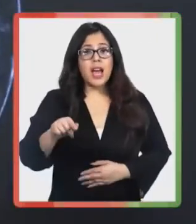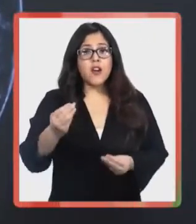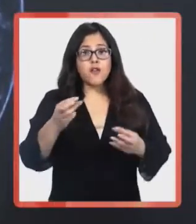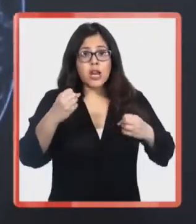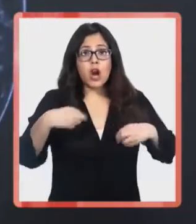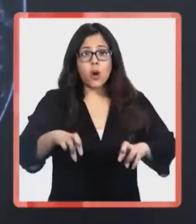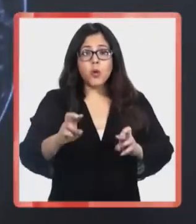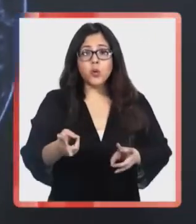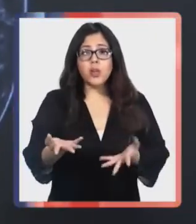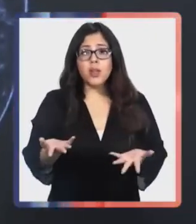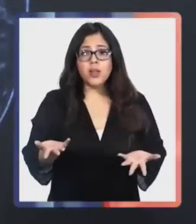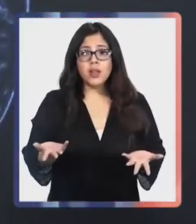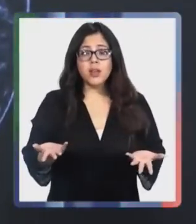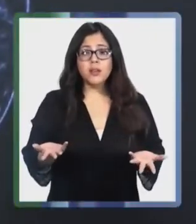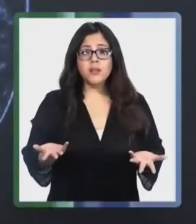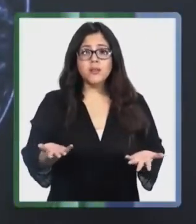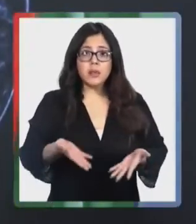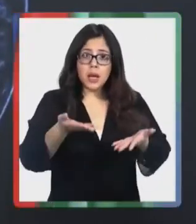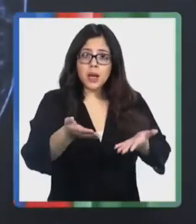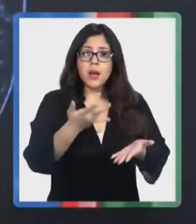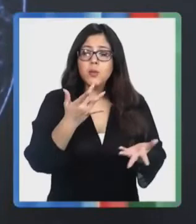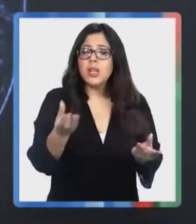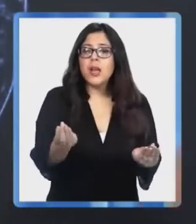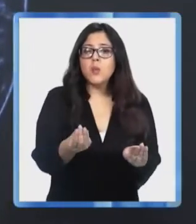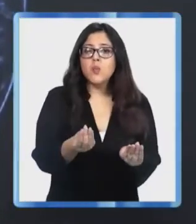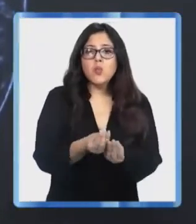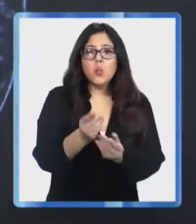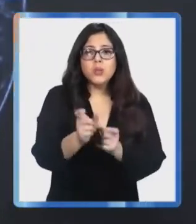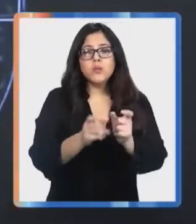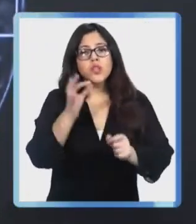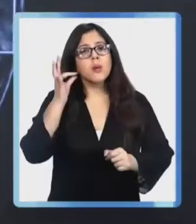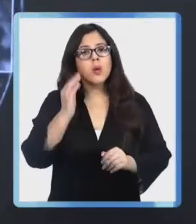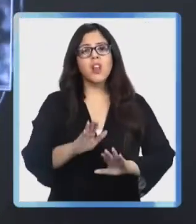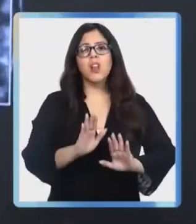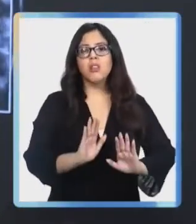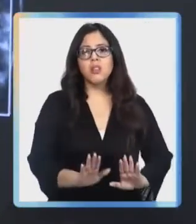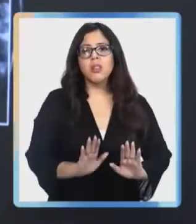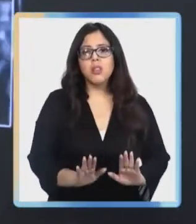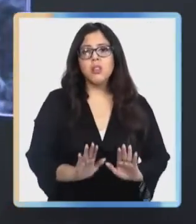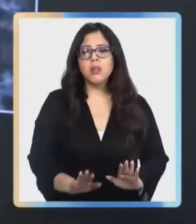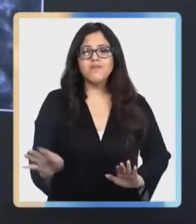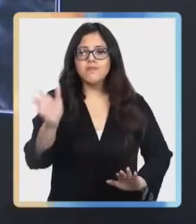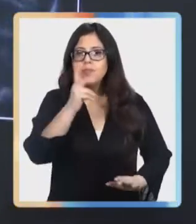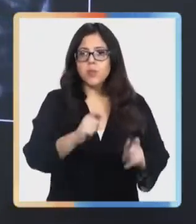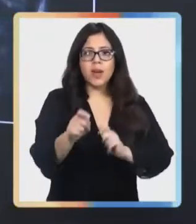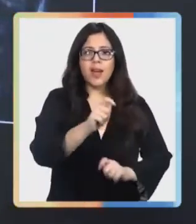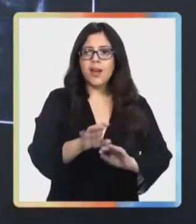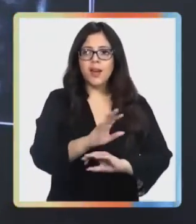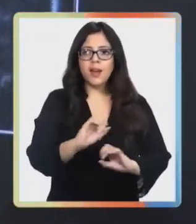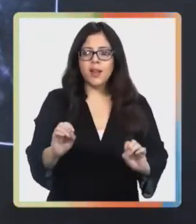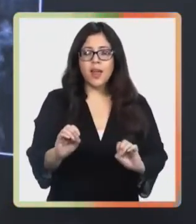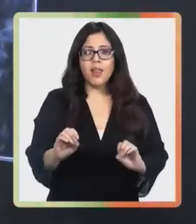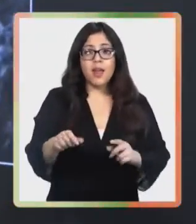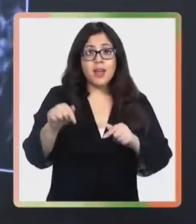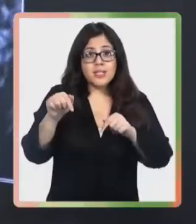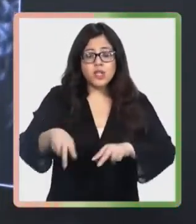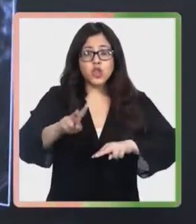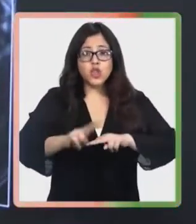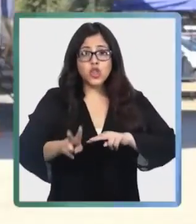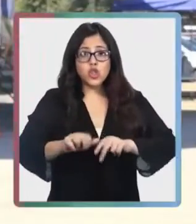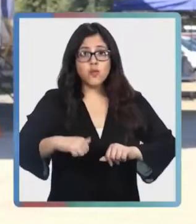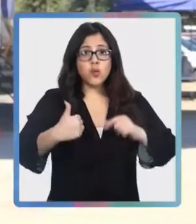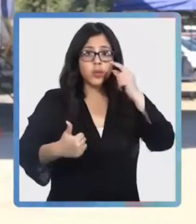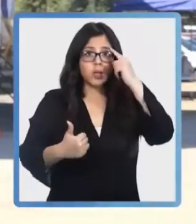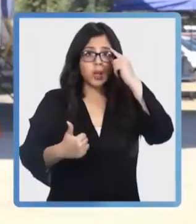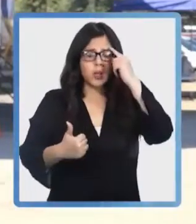una buena oportunidad que se le están dando porque hay muchas mujeres que se dejan estar y no se hacen ningún tratamiento y ahora que lo están haciendo